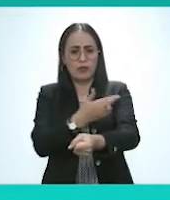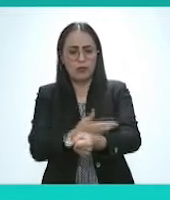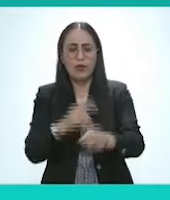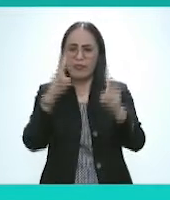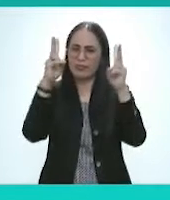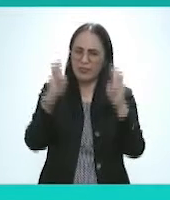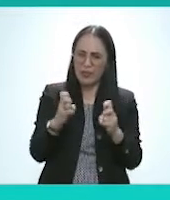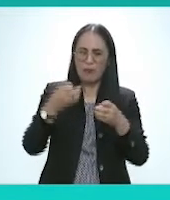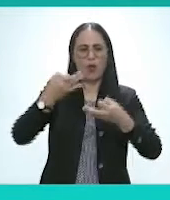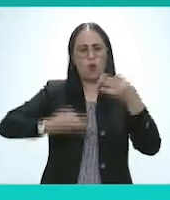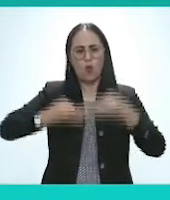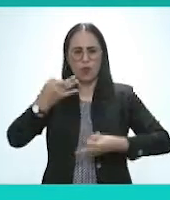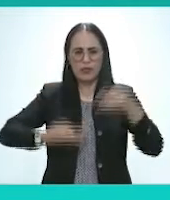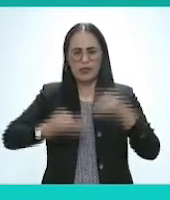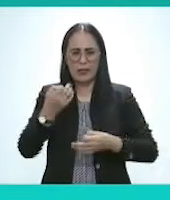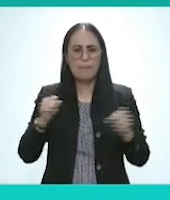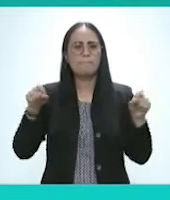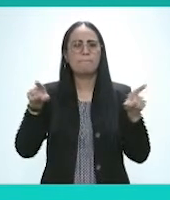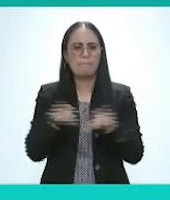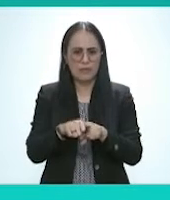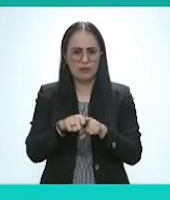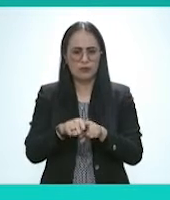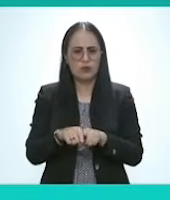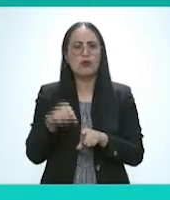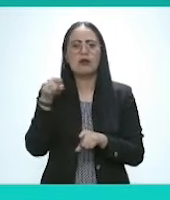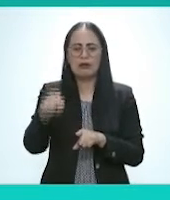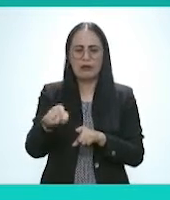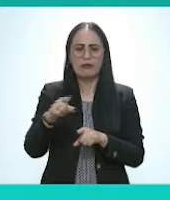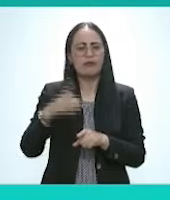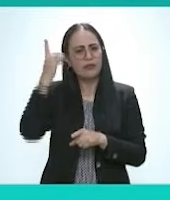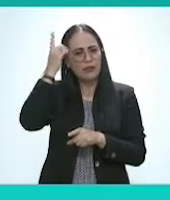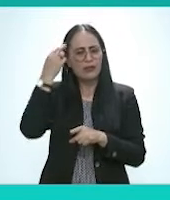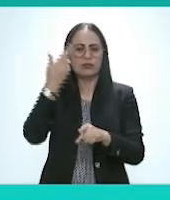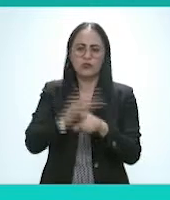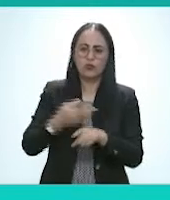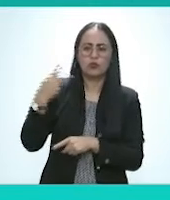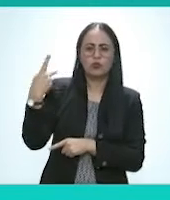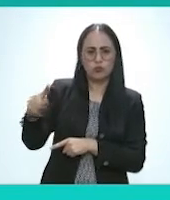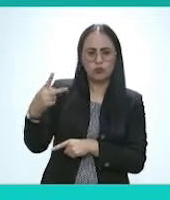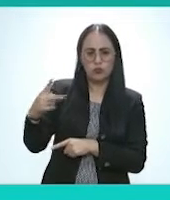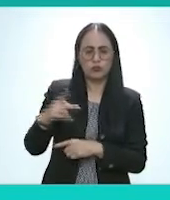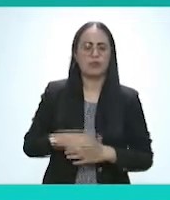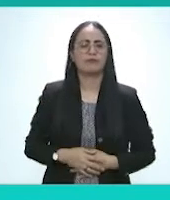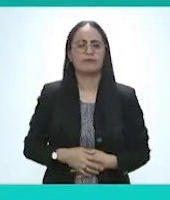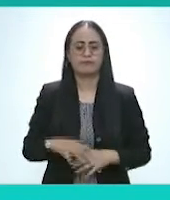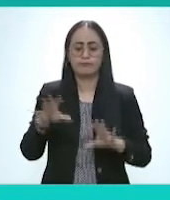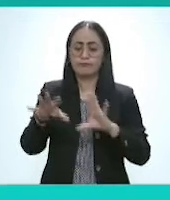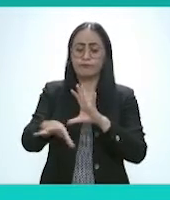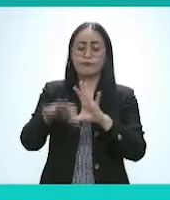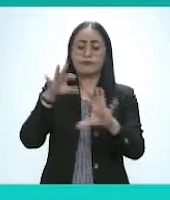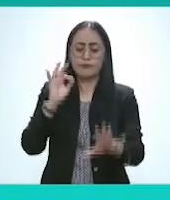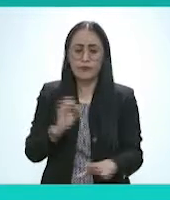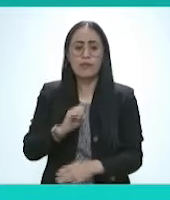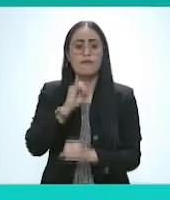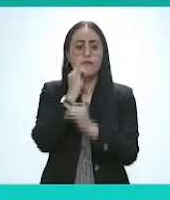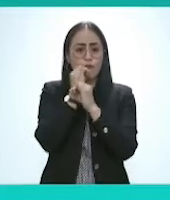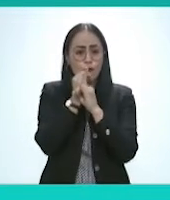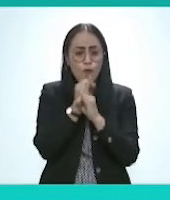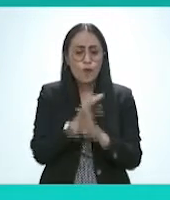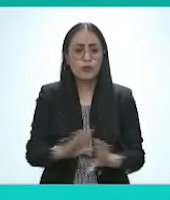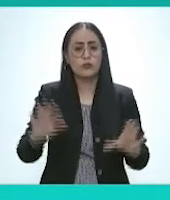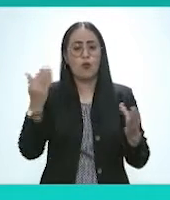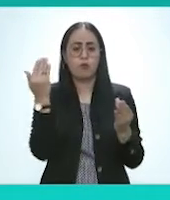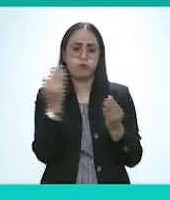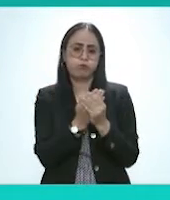y de la dirección general de impacto y riesgo ambiental de esa dependencia clasificó la información requerida por el